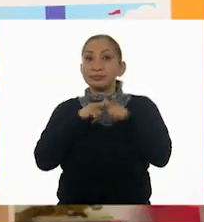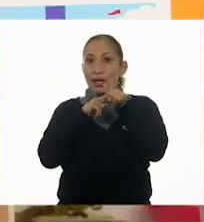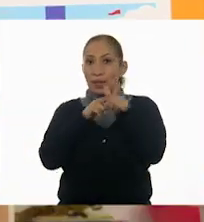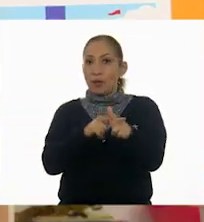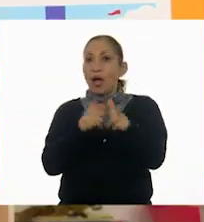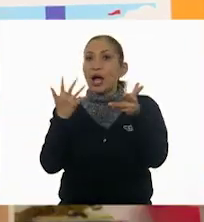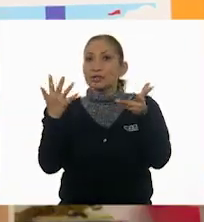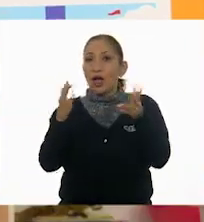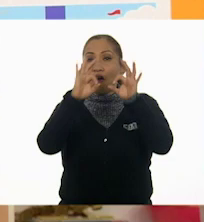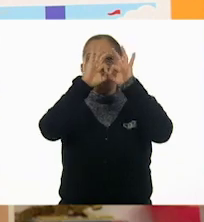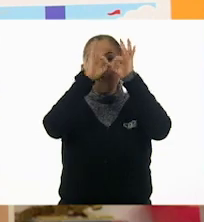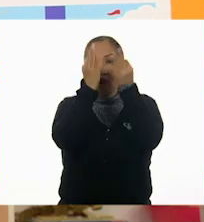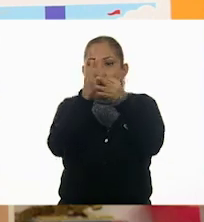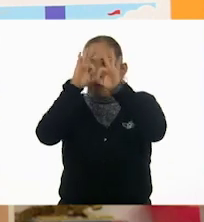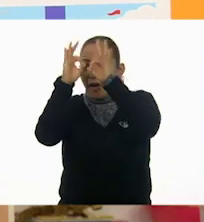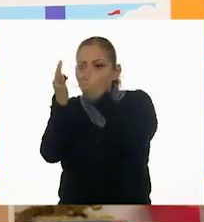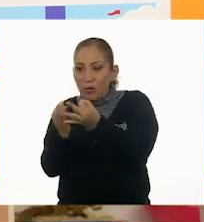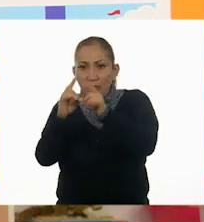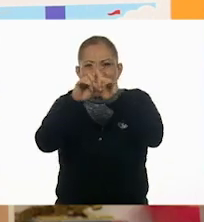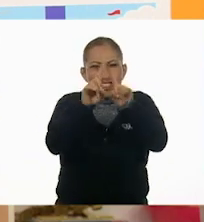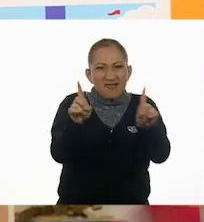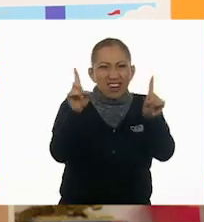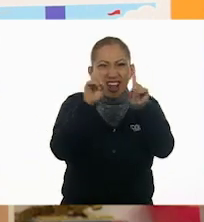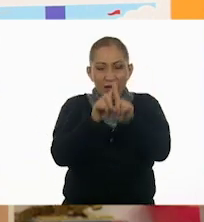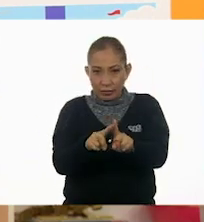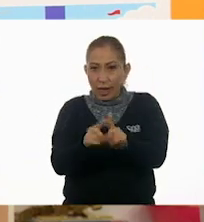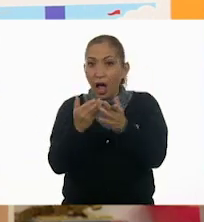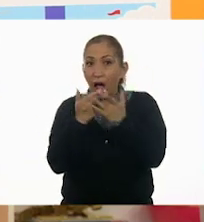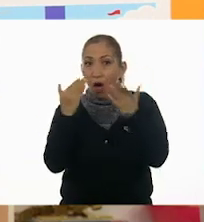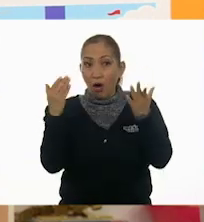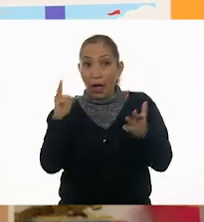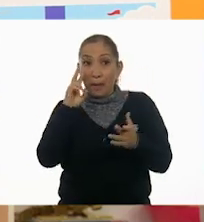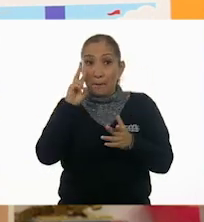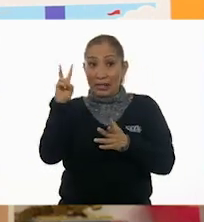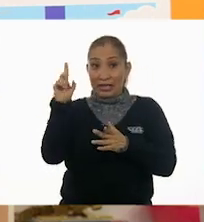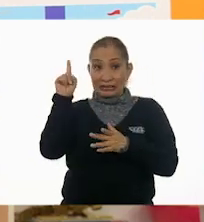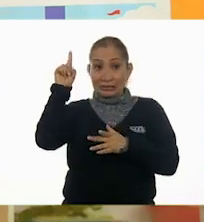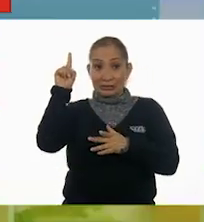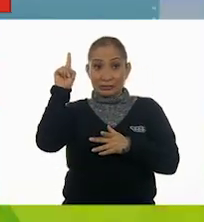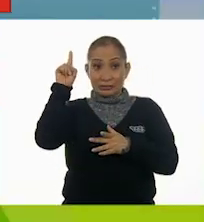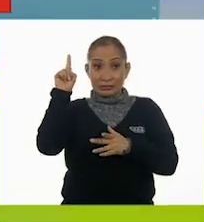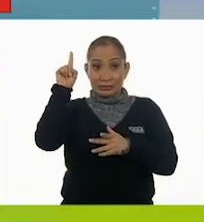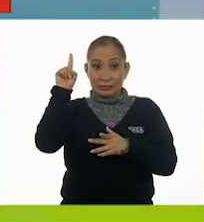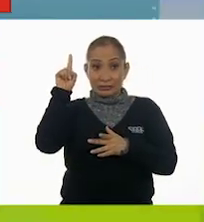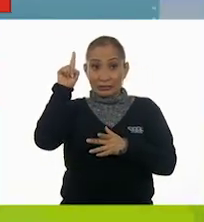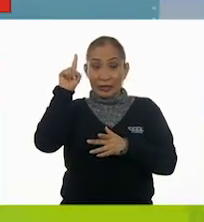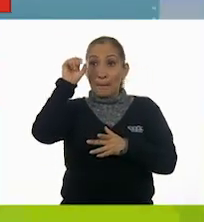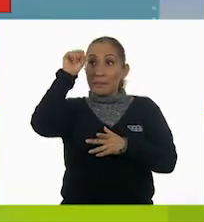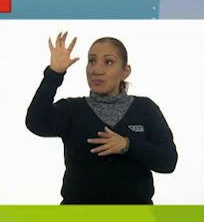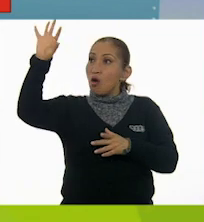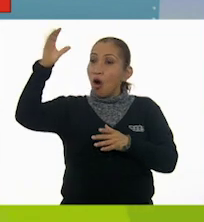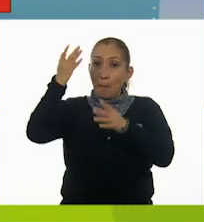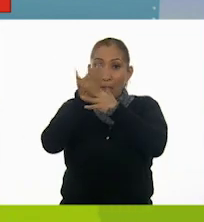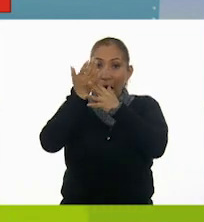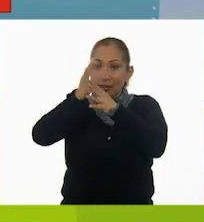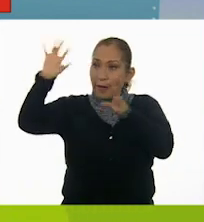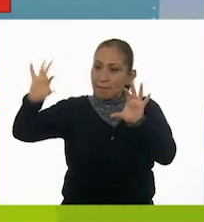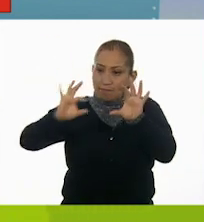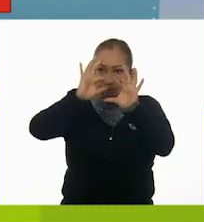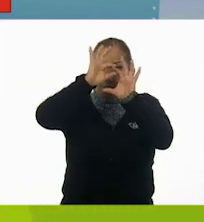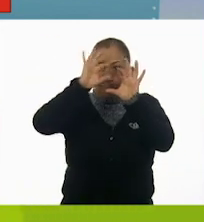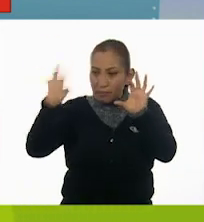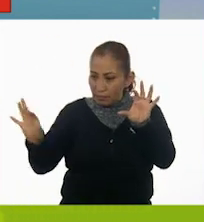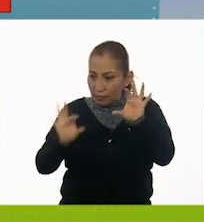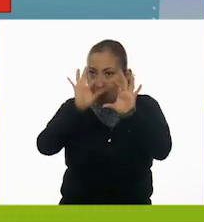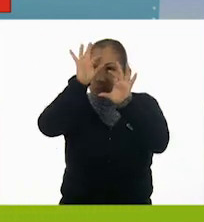Continuemos haciendo formas con figuras geométricas. Vamos a cubrir estas figuras con estas piezas.